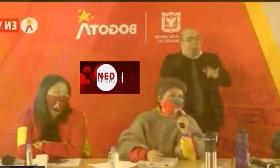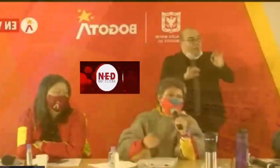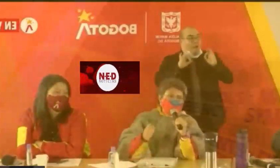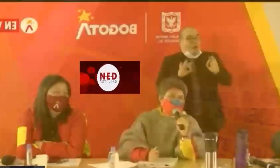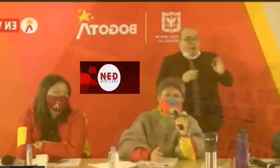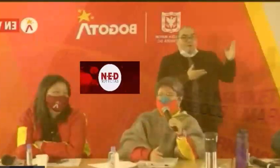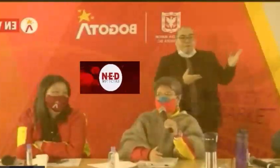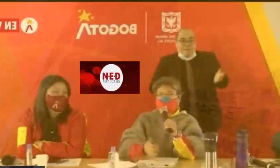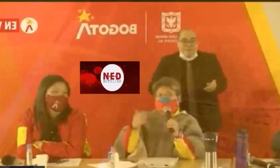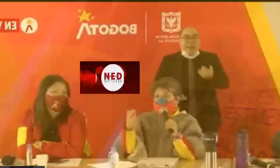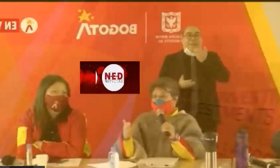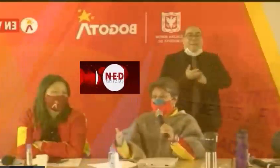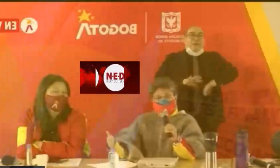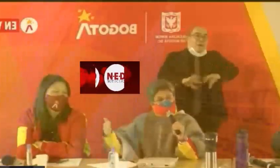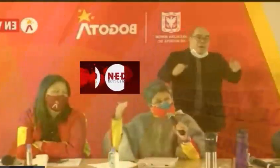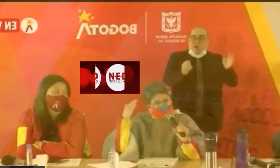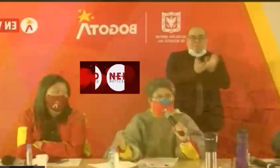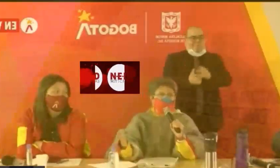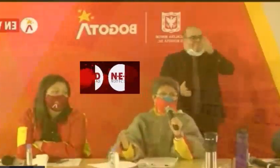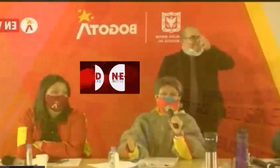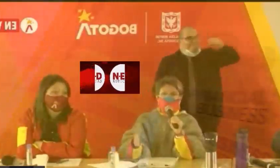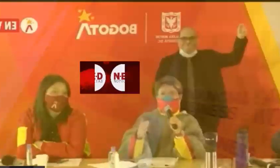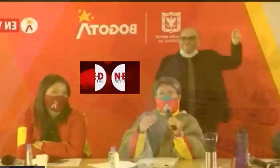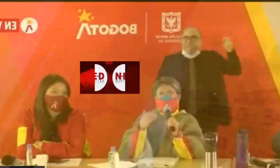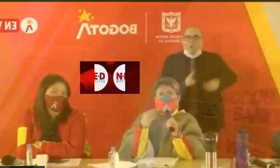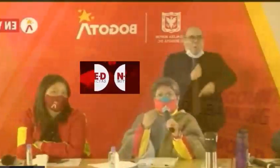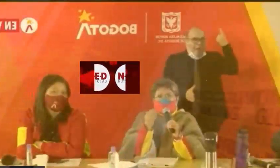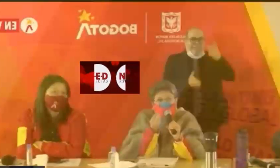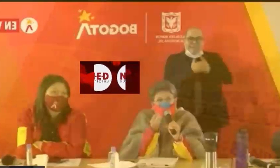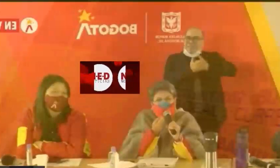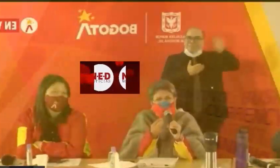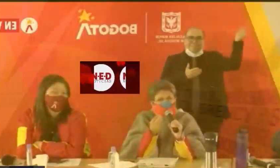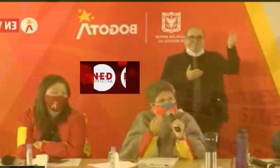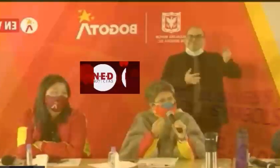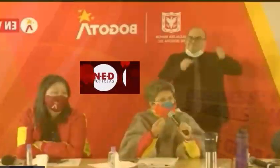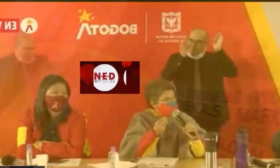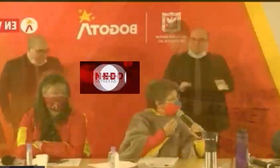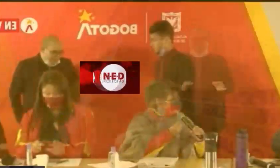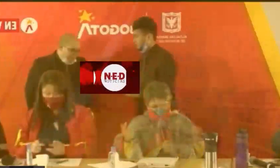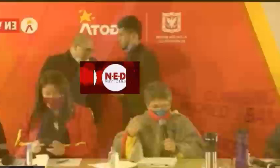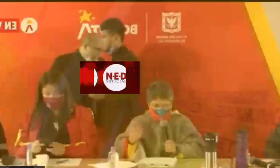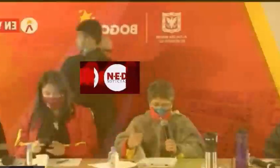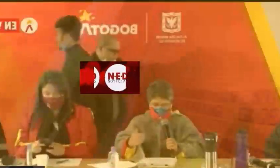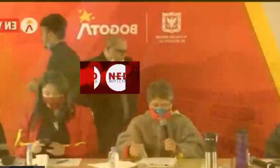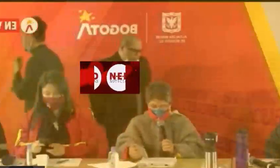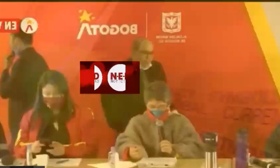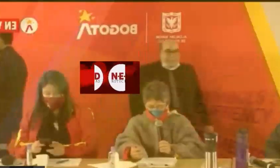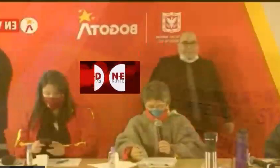se ha intentado. De hecho, unos ciudadanos venezolanos que tienen nacionalidad colombiana intentaron unos recursos legales para que ella se retractara de sus